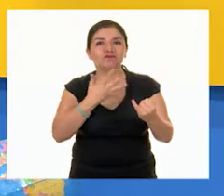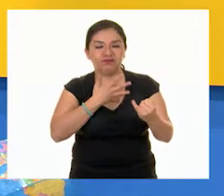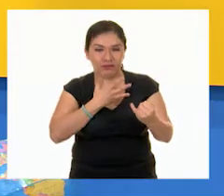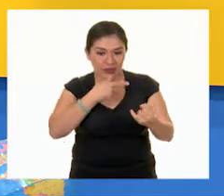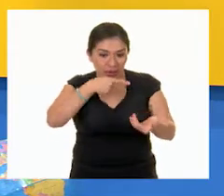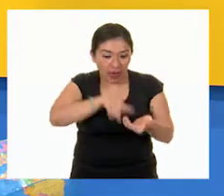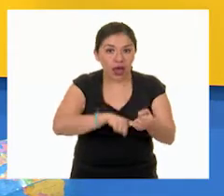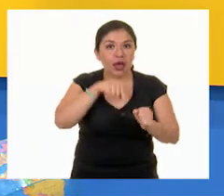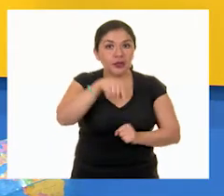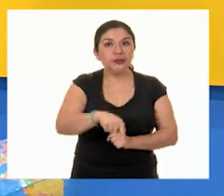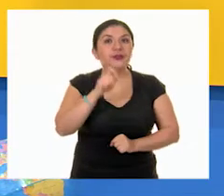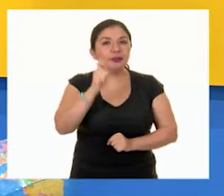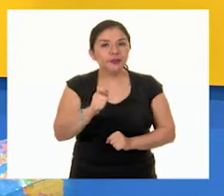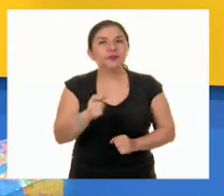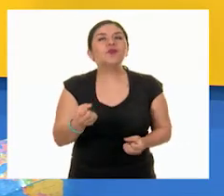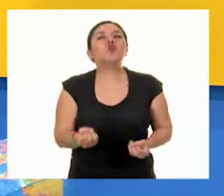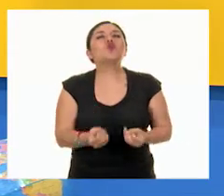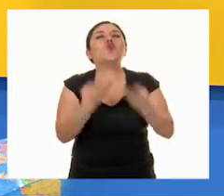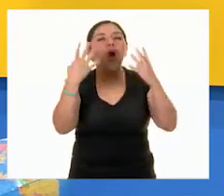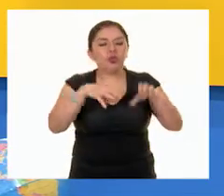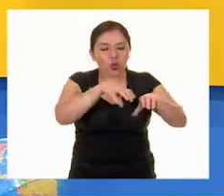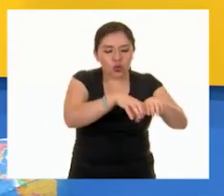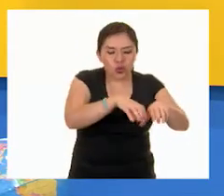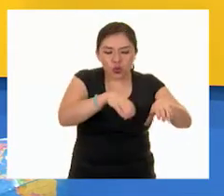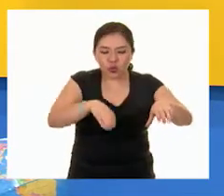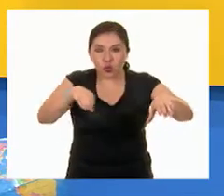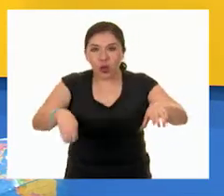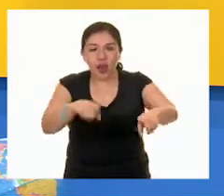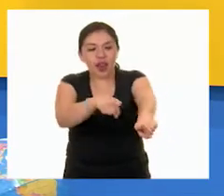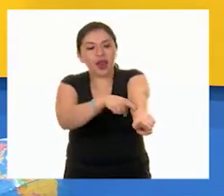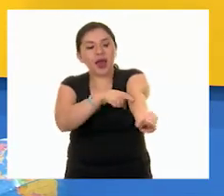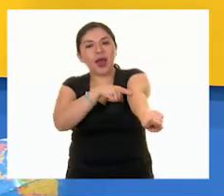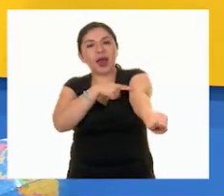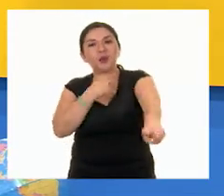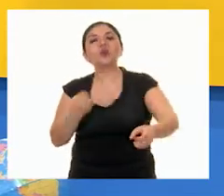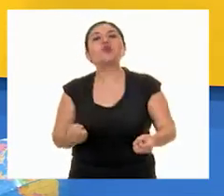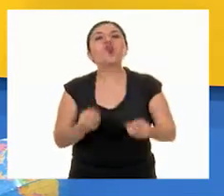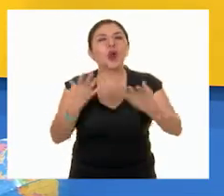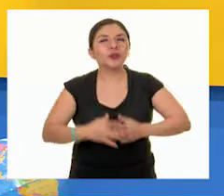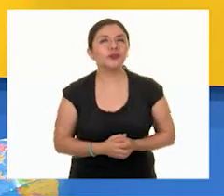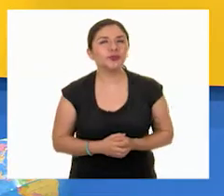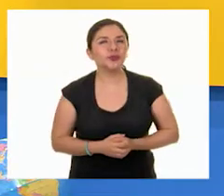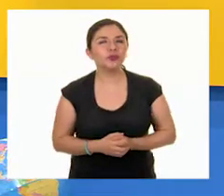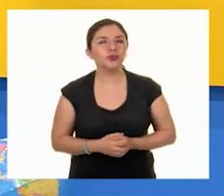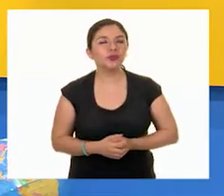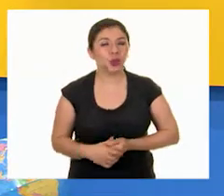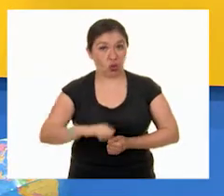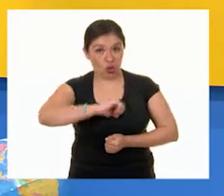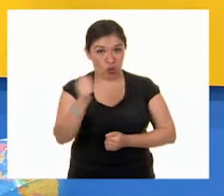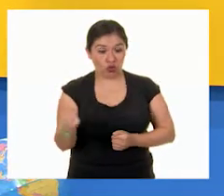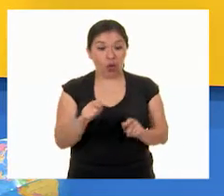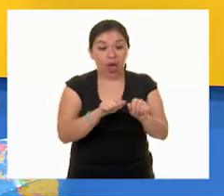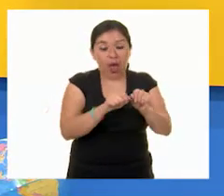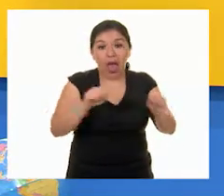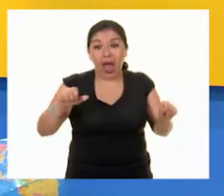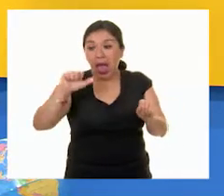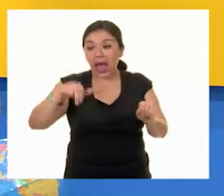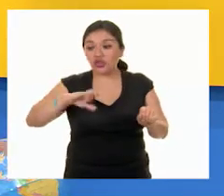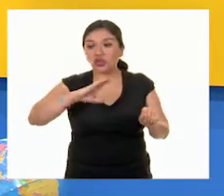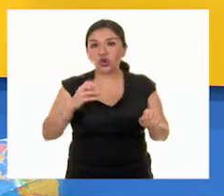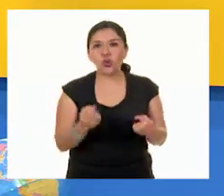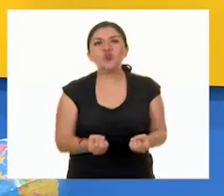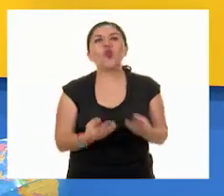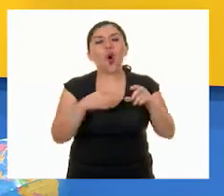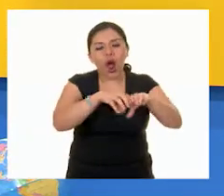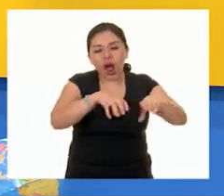Es decir, ¿cuántos cubos mide de largo? ¿Cuántos cubos mide de ancho?